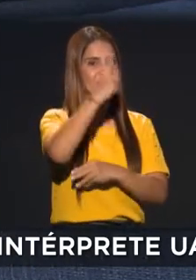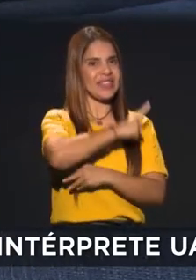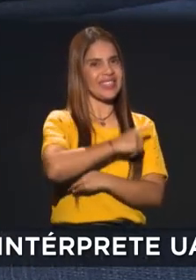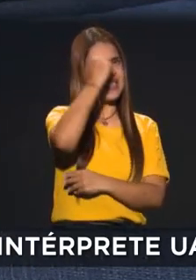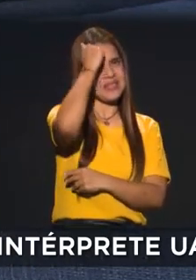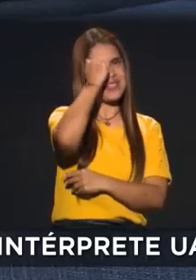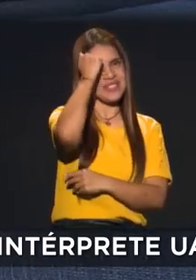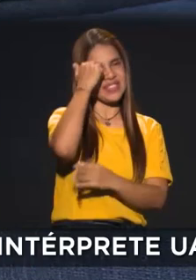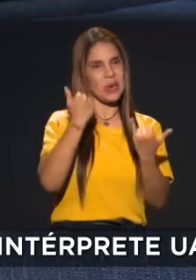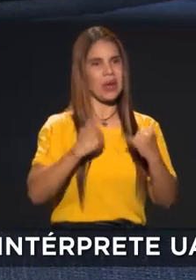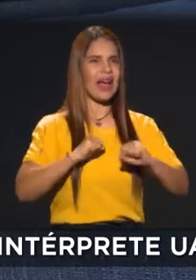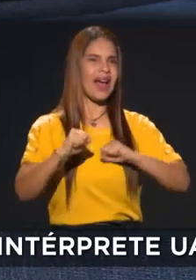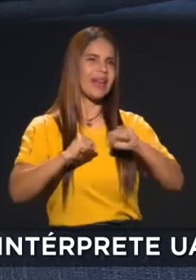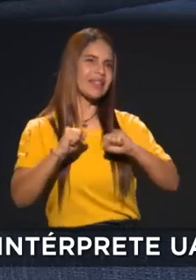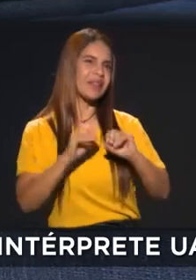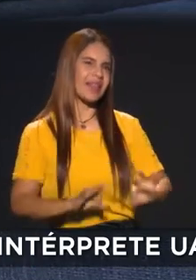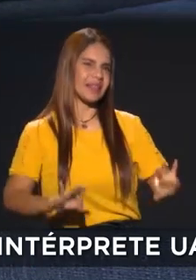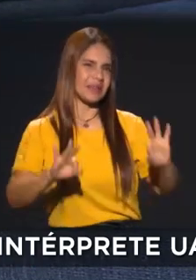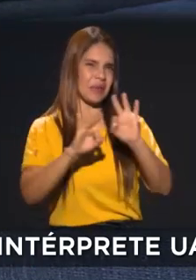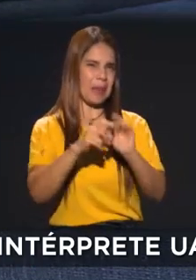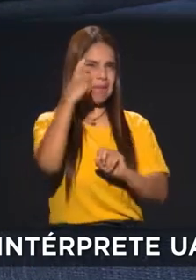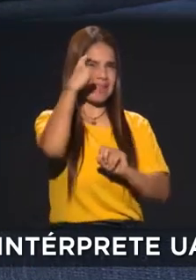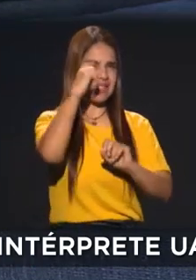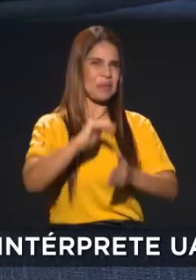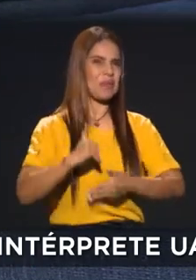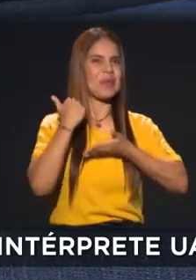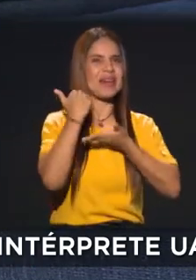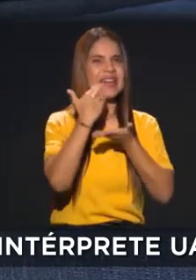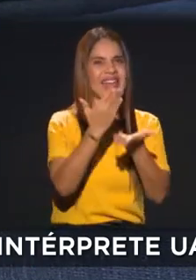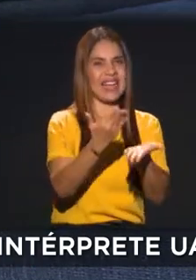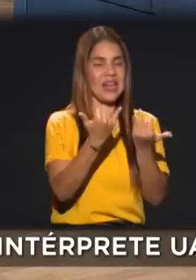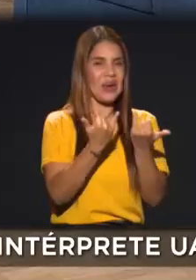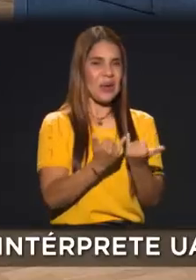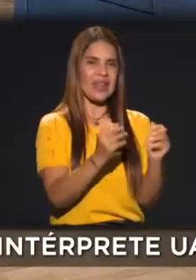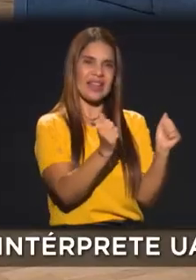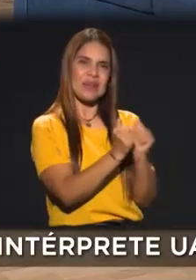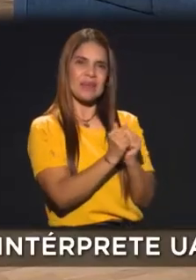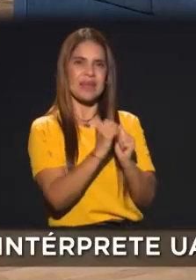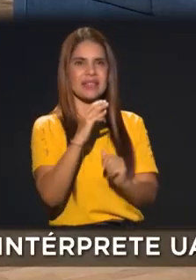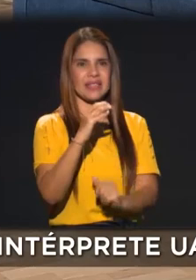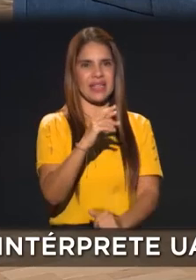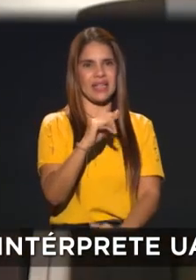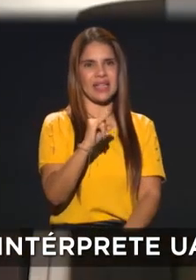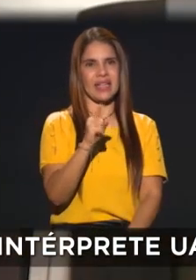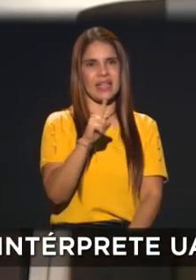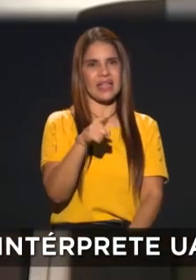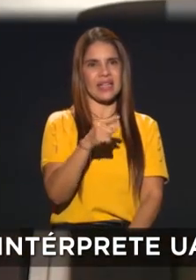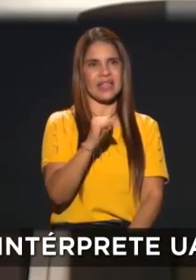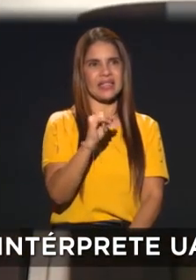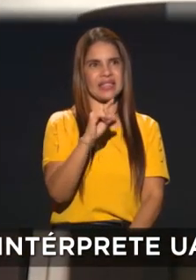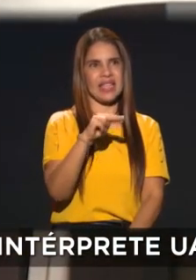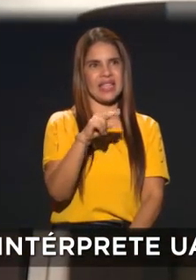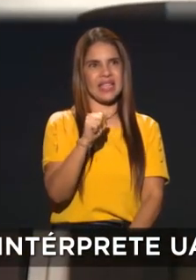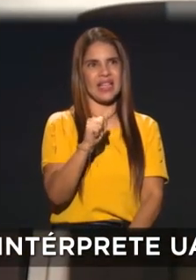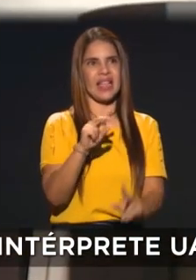Educador, y por eso tenemos unas actividades pensadas para ellos como un regalo. Por eso ya está conmigo Cristina Zuleta, ella nos va a hablar sobre